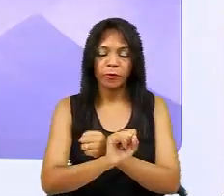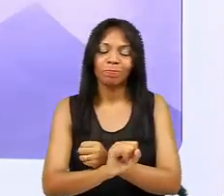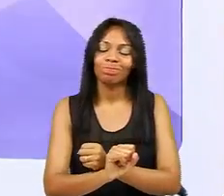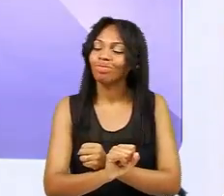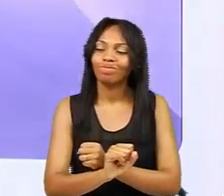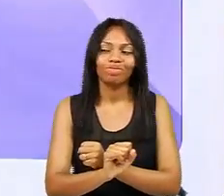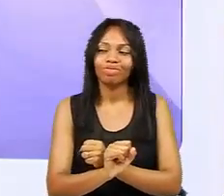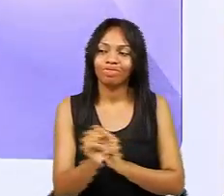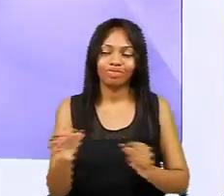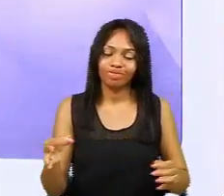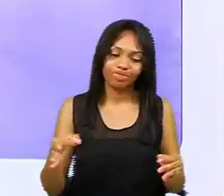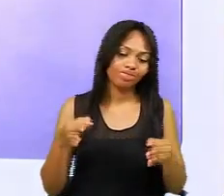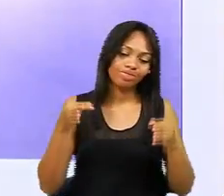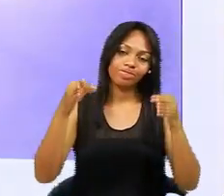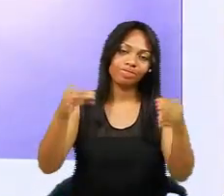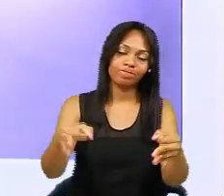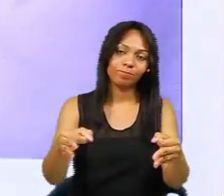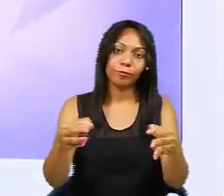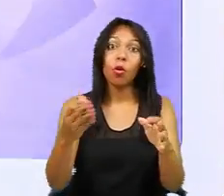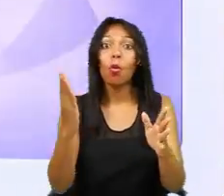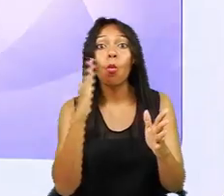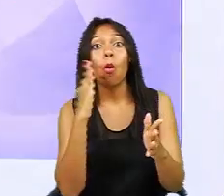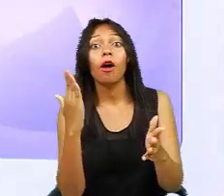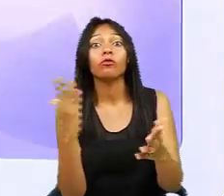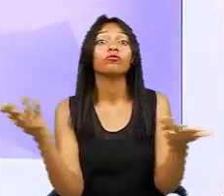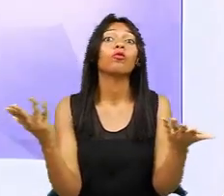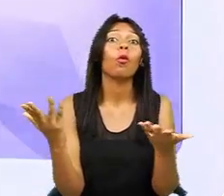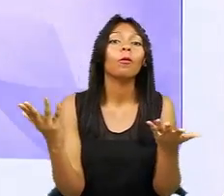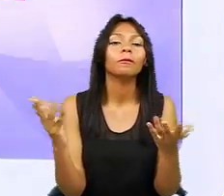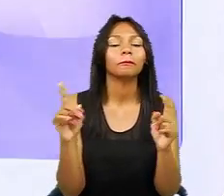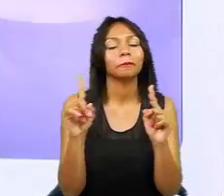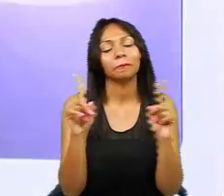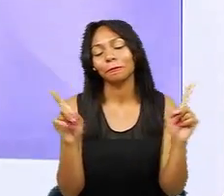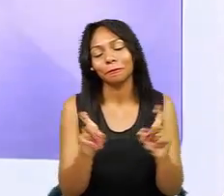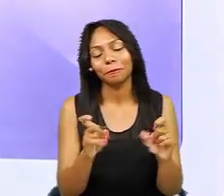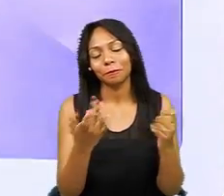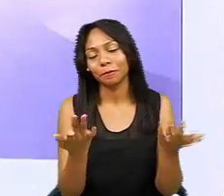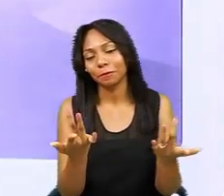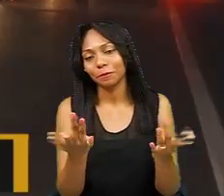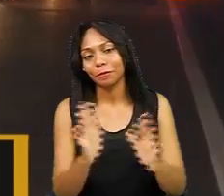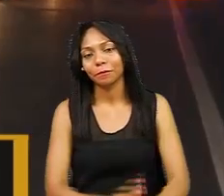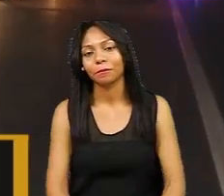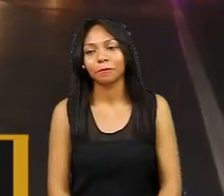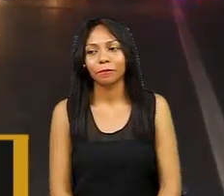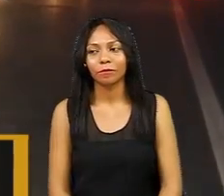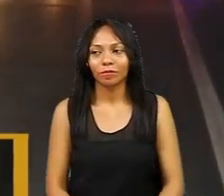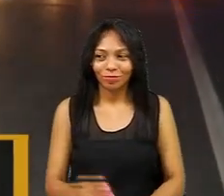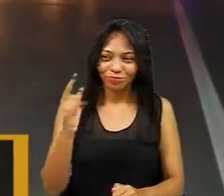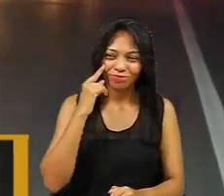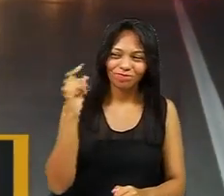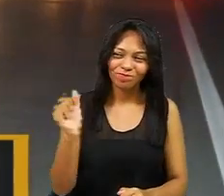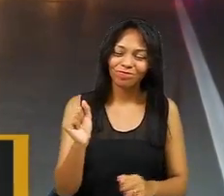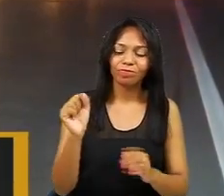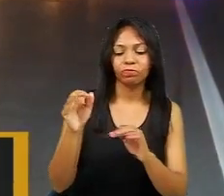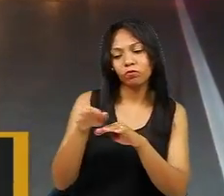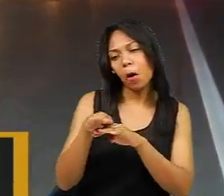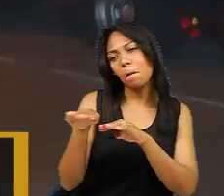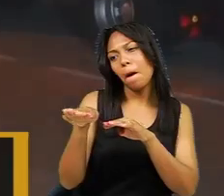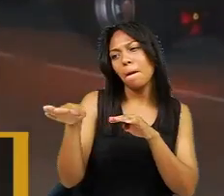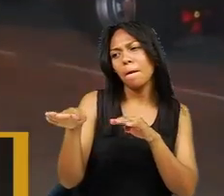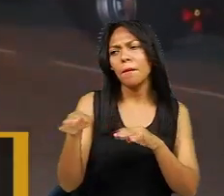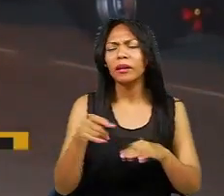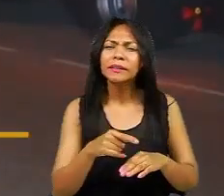definir día y horario por parte de la División Mayor del Fútbol Profesional Colombiano. Por los bloqueos registrados en diferentes vías del